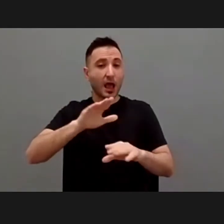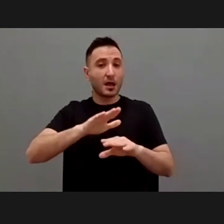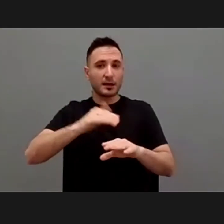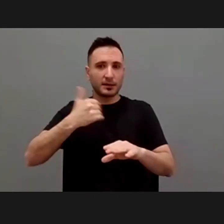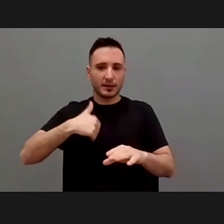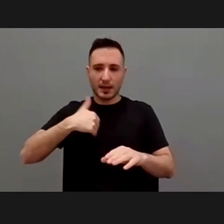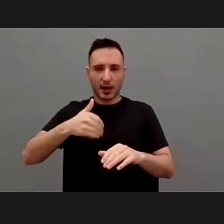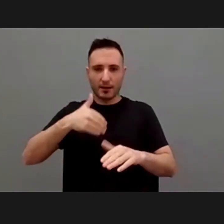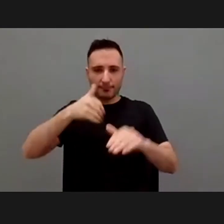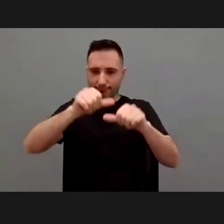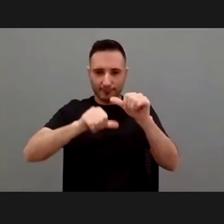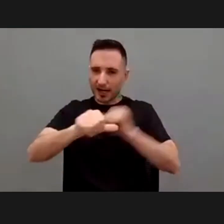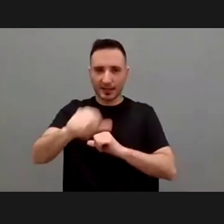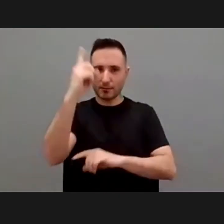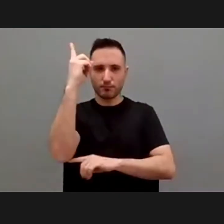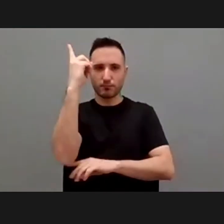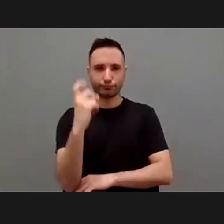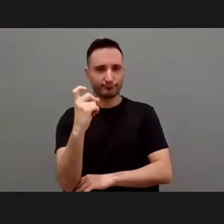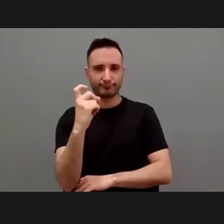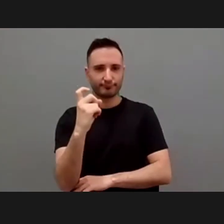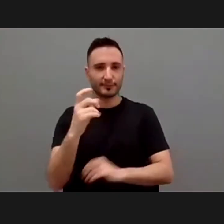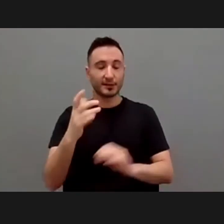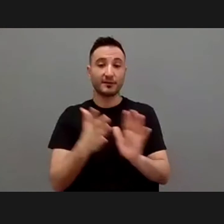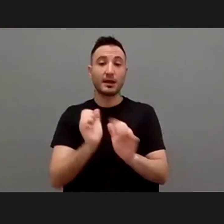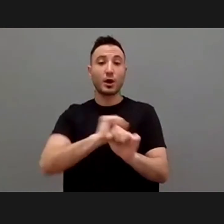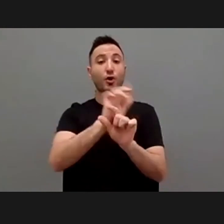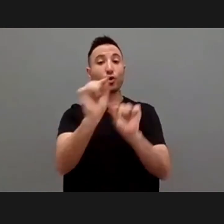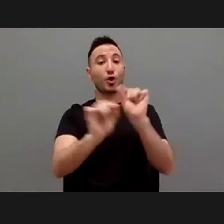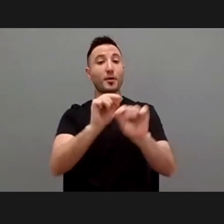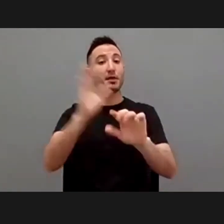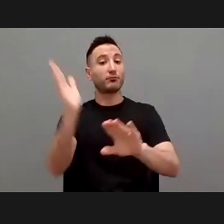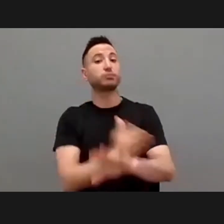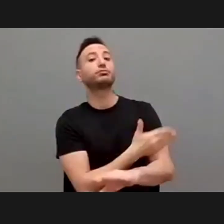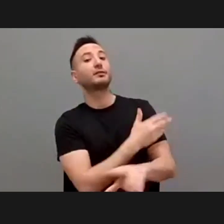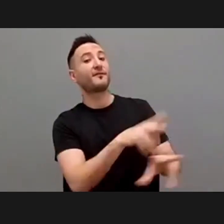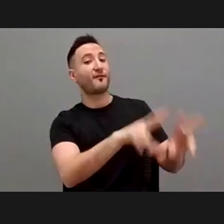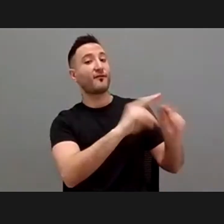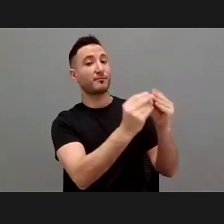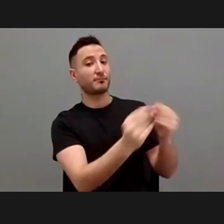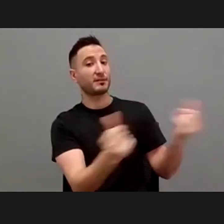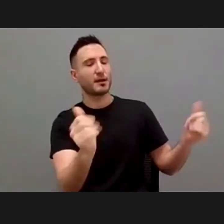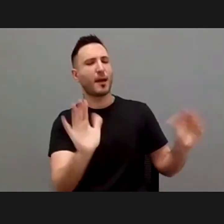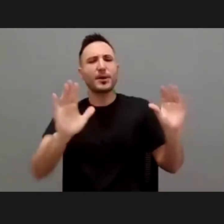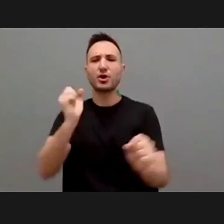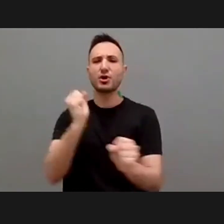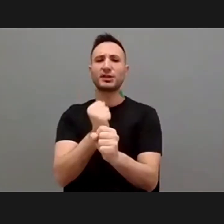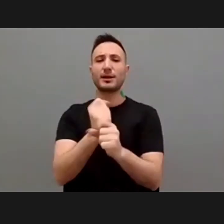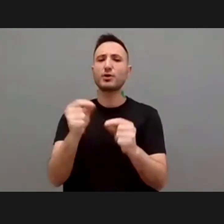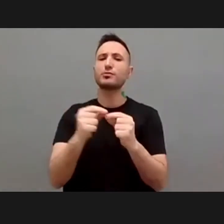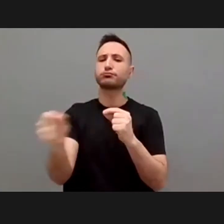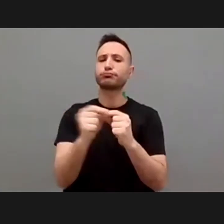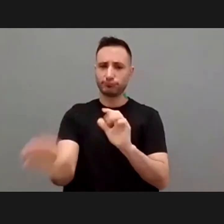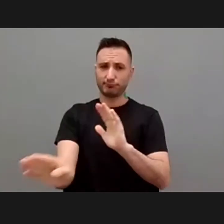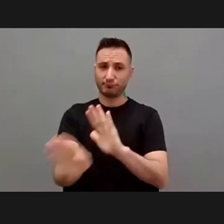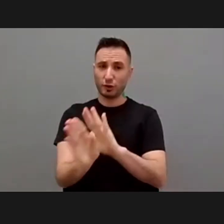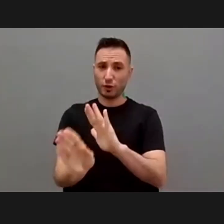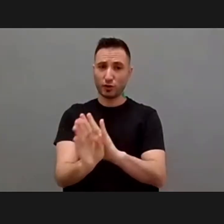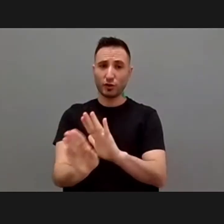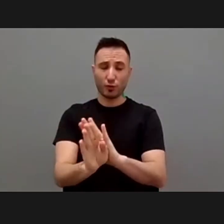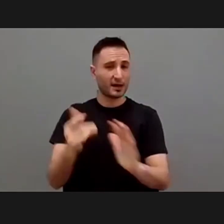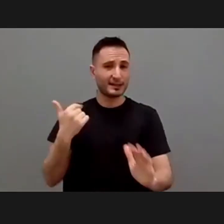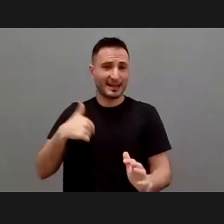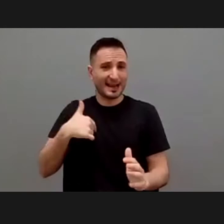va a quedar, ¿eh? El COVID pasará, pero el teletrabajo, desde luego, pues ya se ha incorporado, ya forma